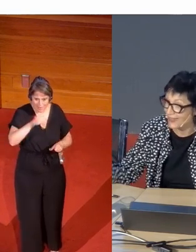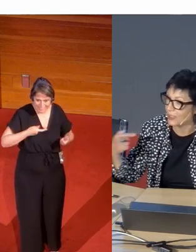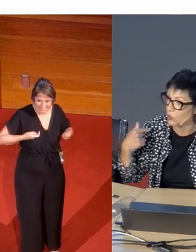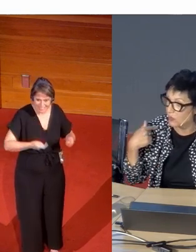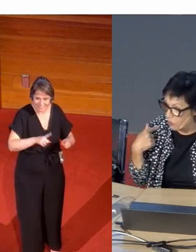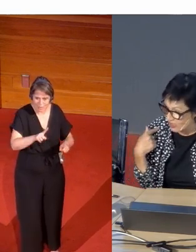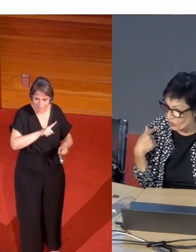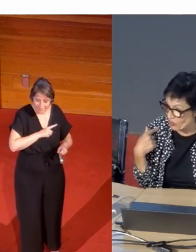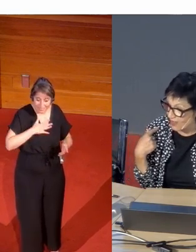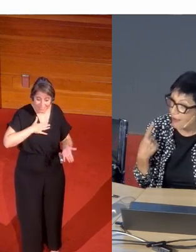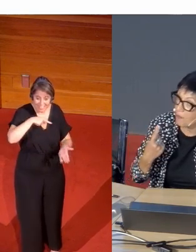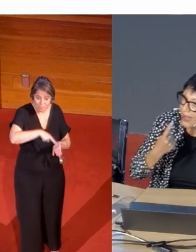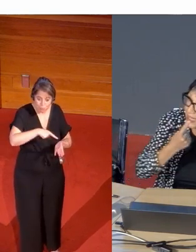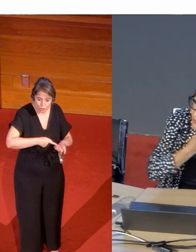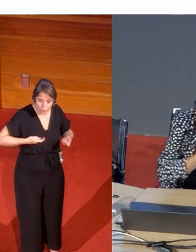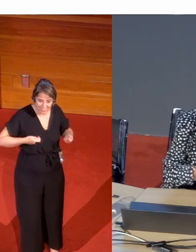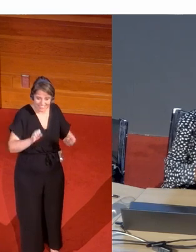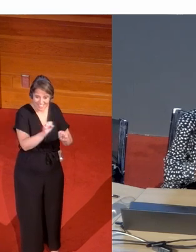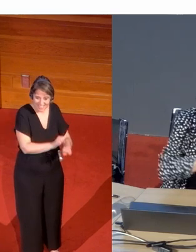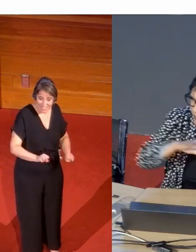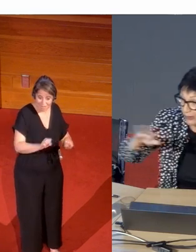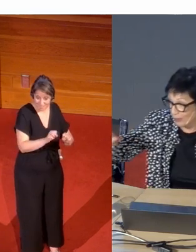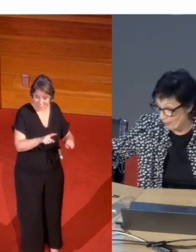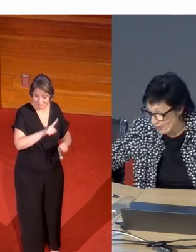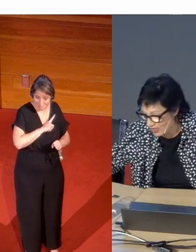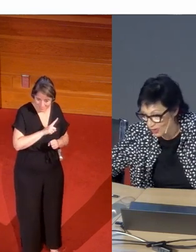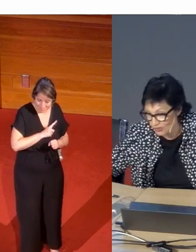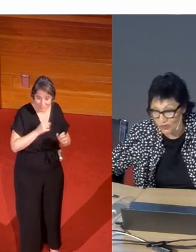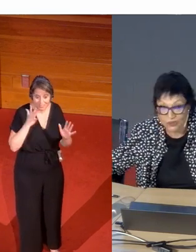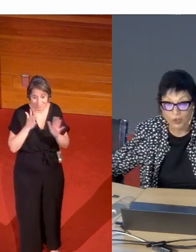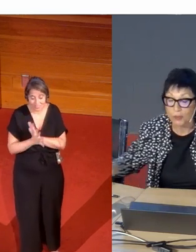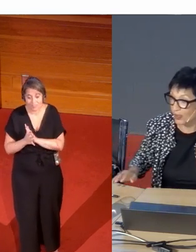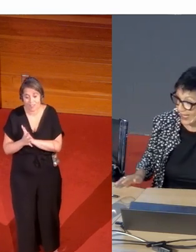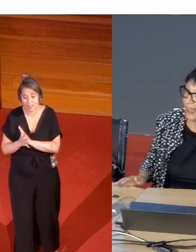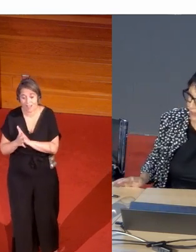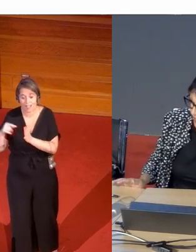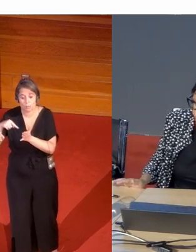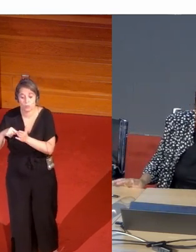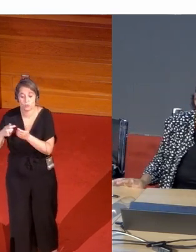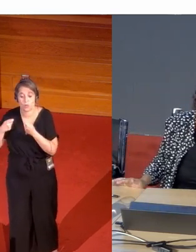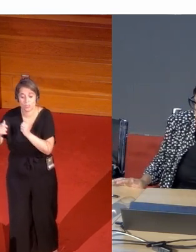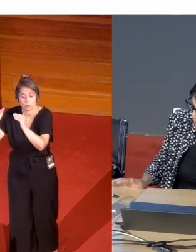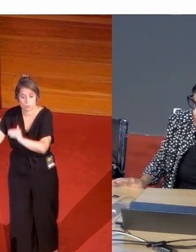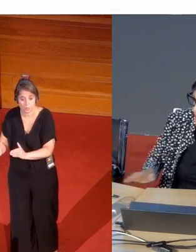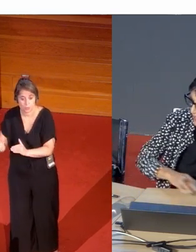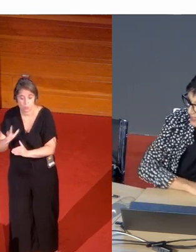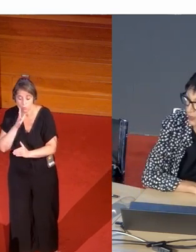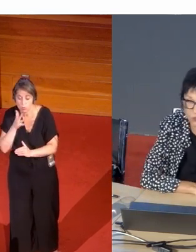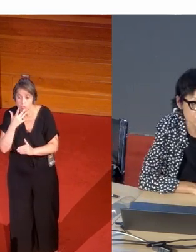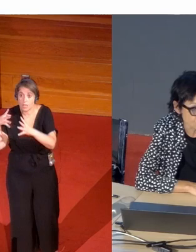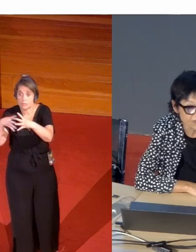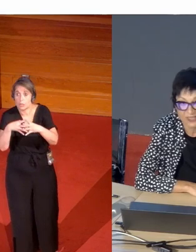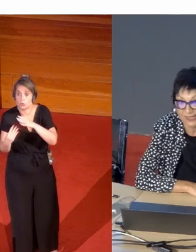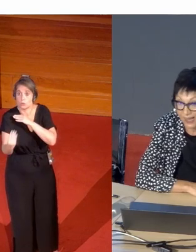defensa Es decir de tus impuestos va a ir más en defensa y por lo tanto menos en lo otro porque habrá que suplir lo que no pone